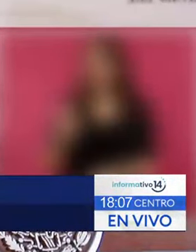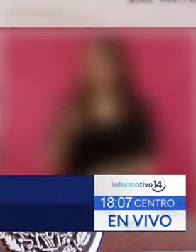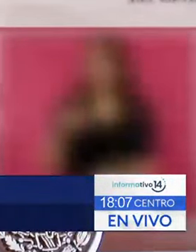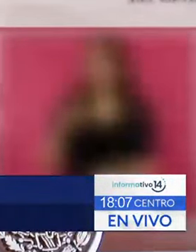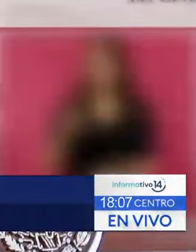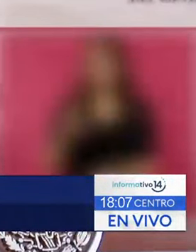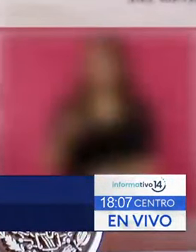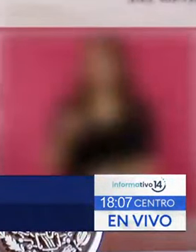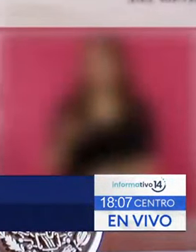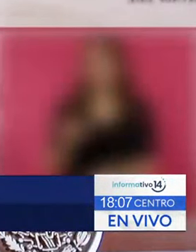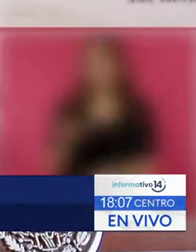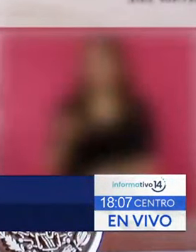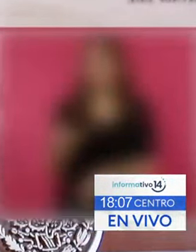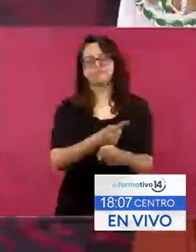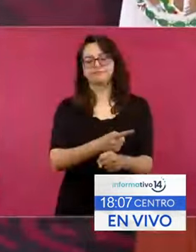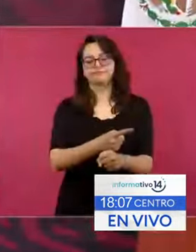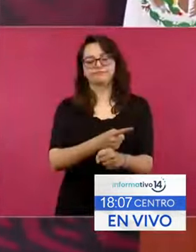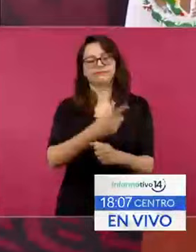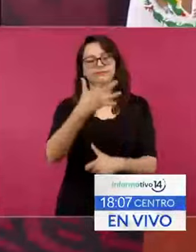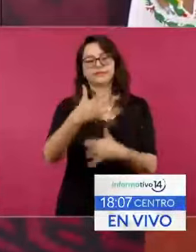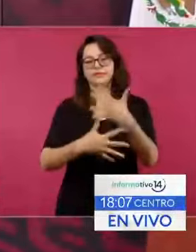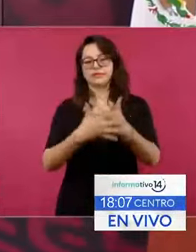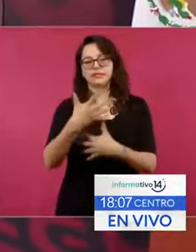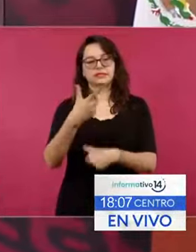de la política guanajuatense.